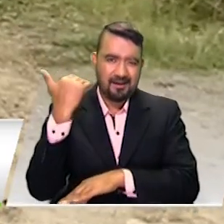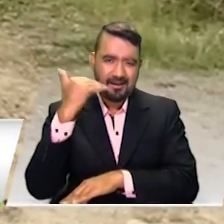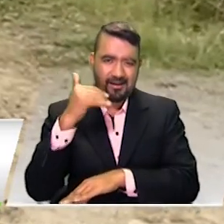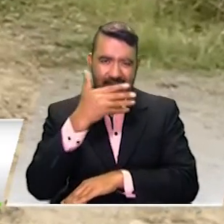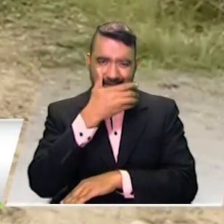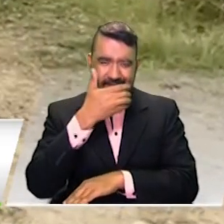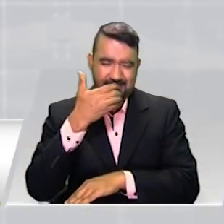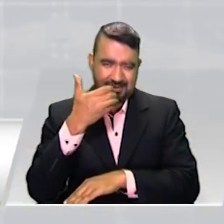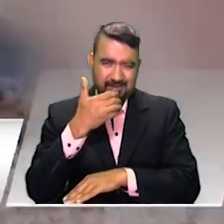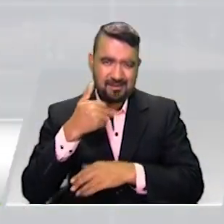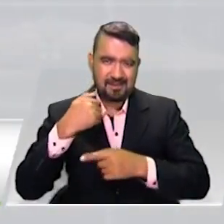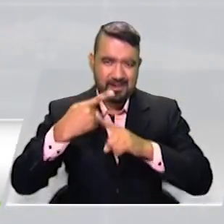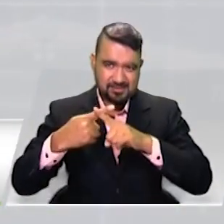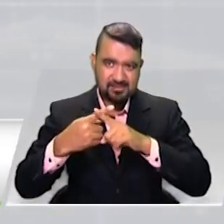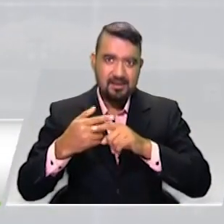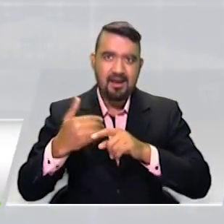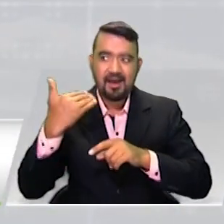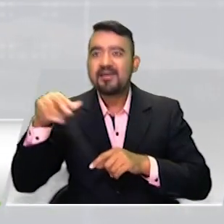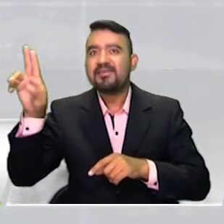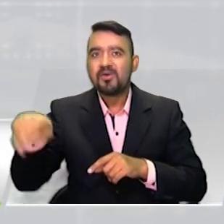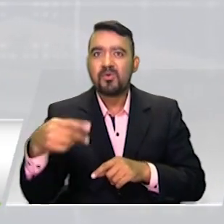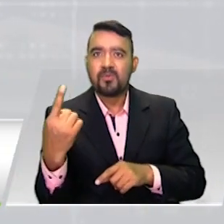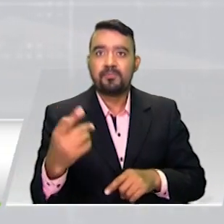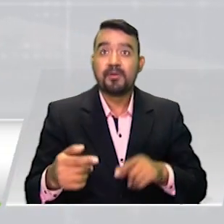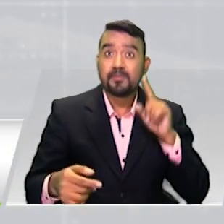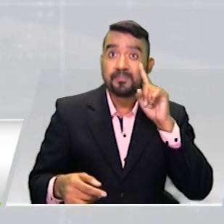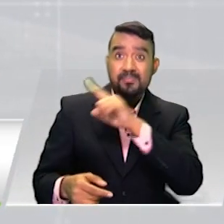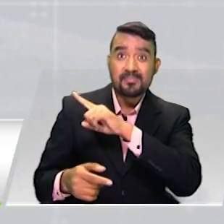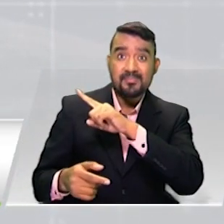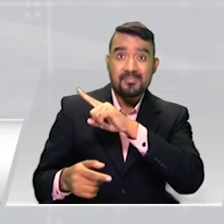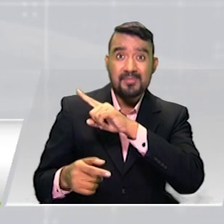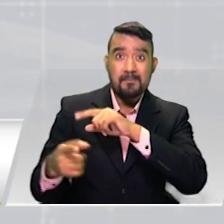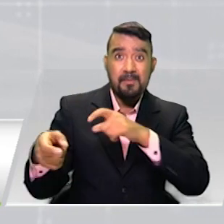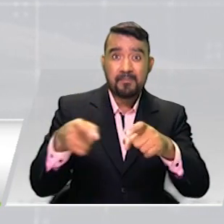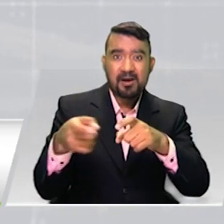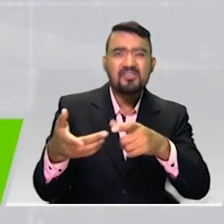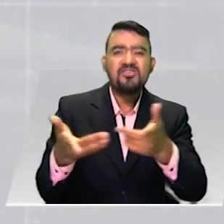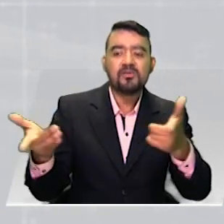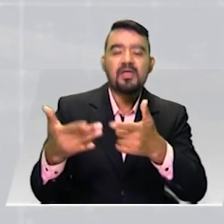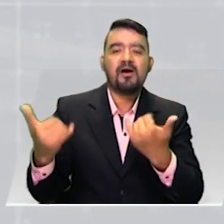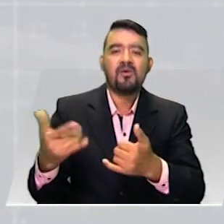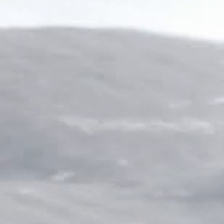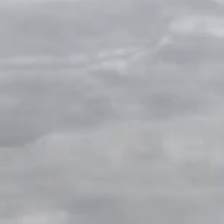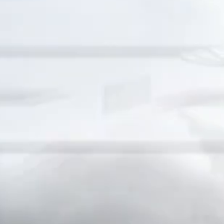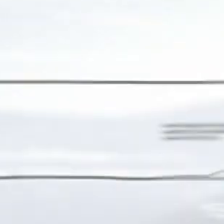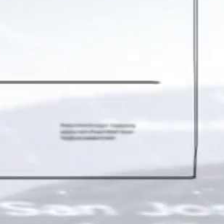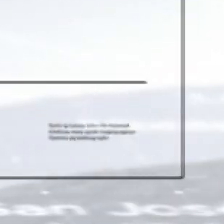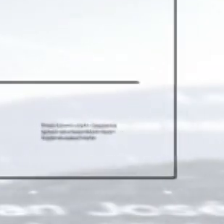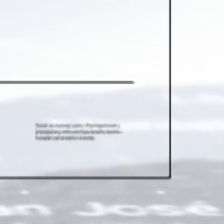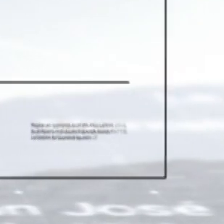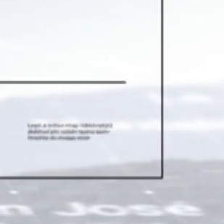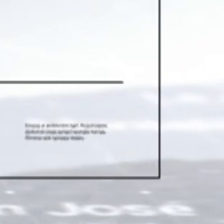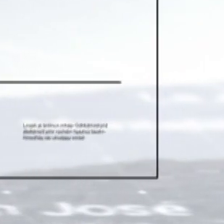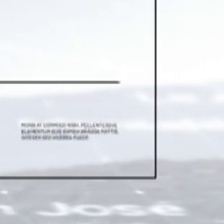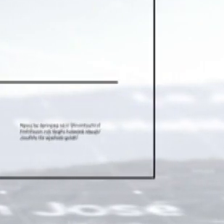ETCR con nosotros. Los cuerpos de las víctimas son trasladados a Medellín a medicina legal.